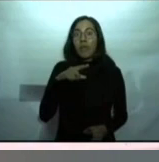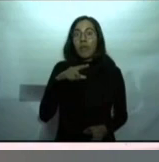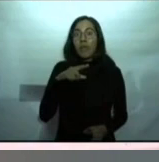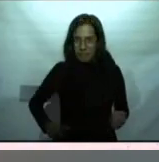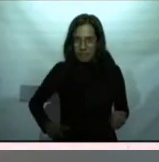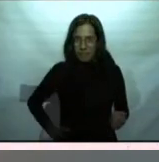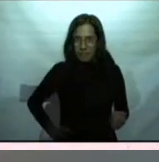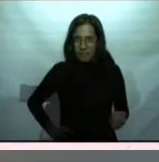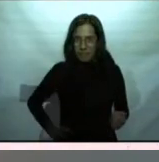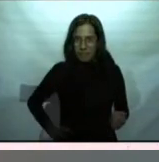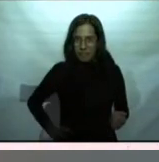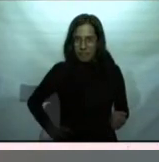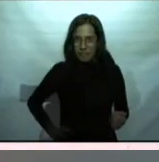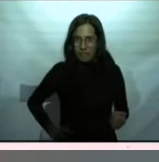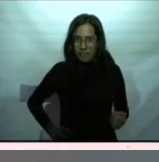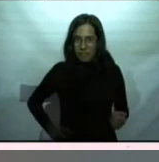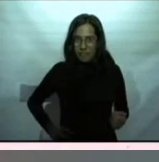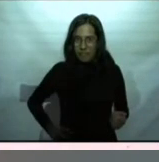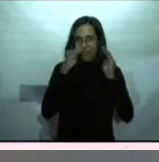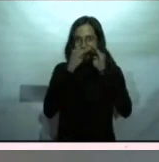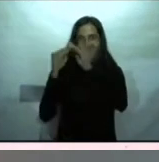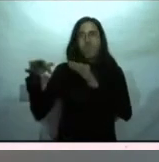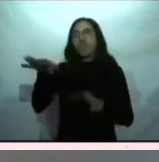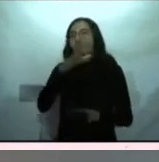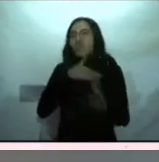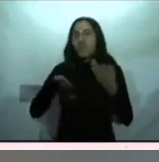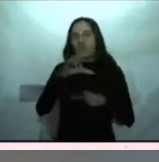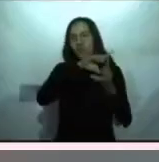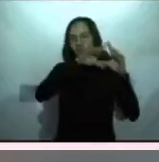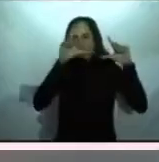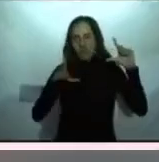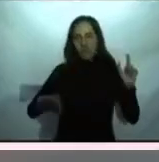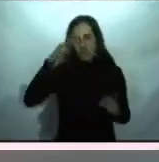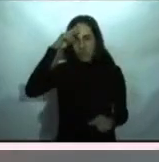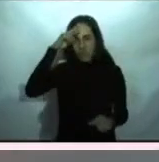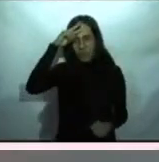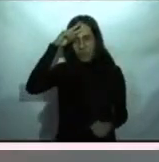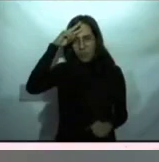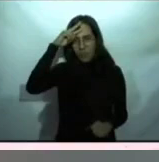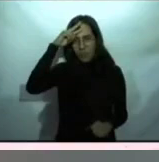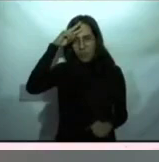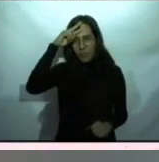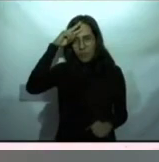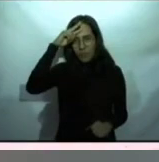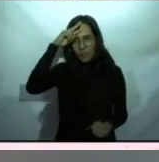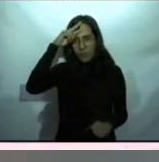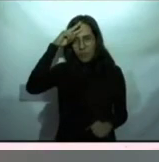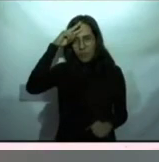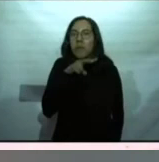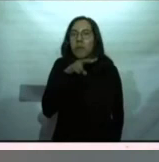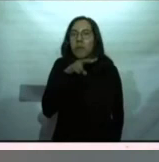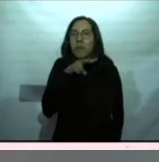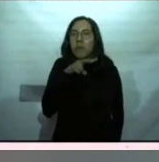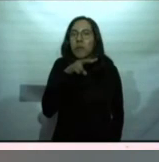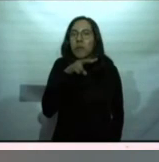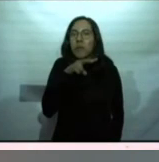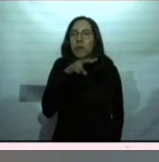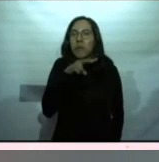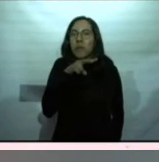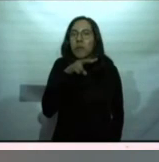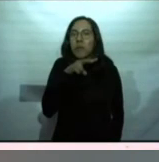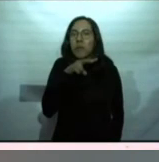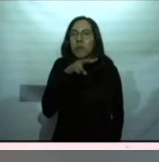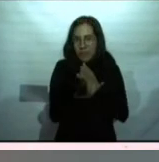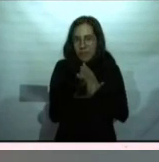mil viviendas en todo el país. Pero además, vamos a hacer un programa